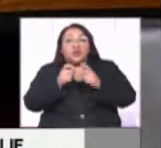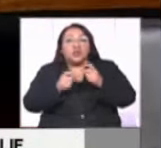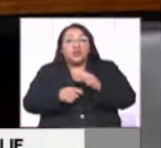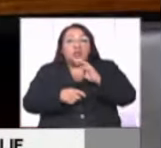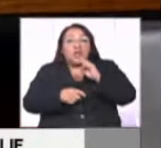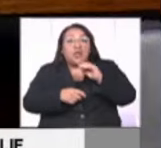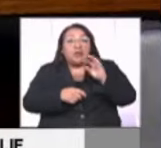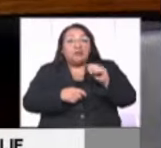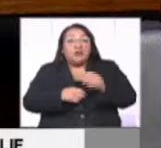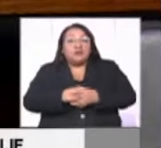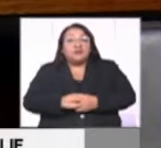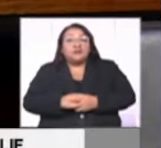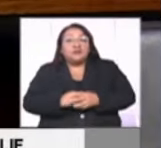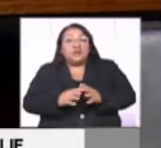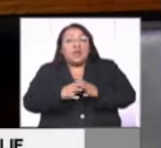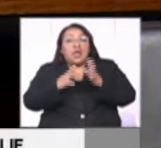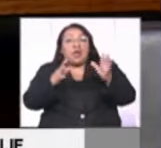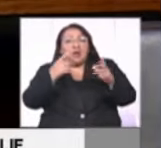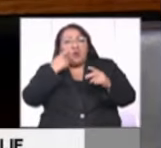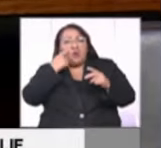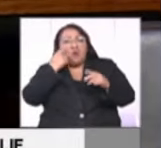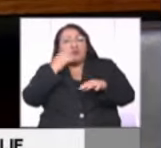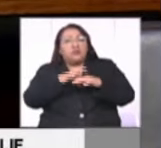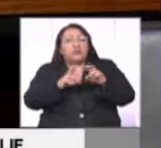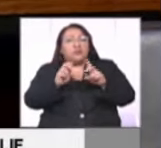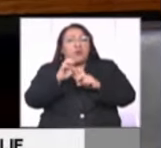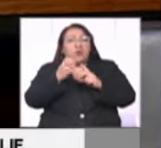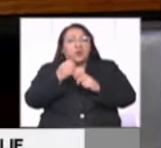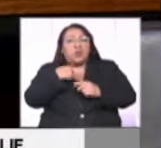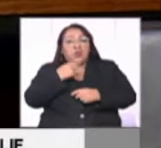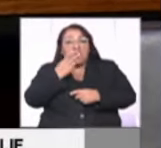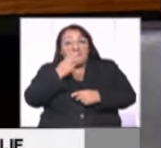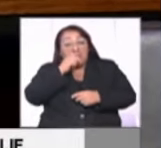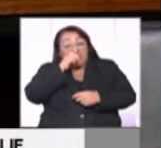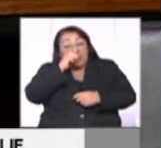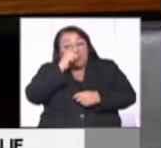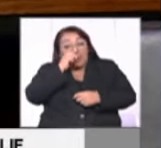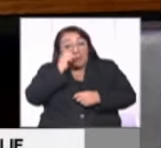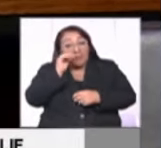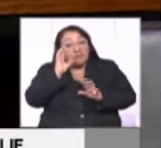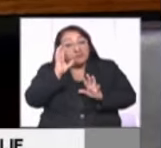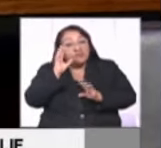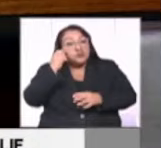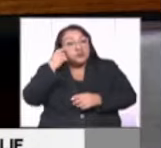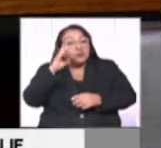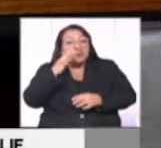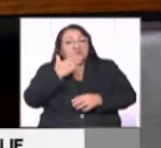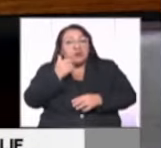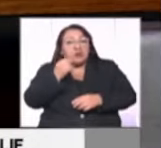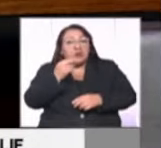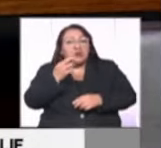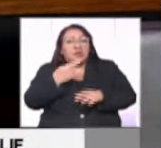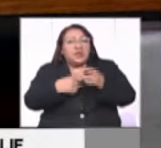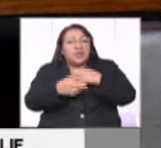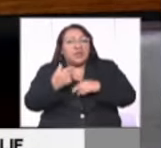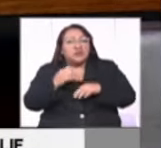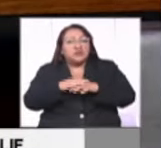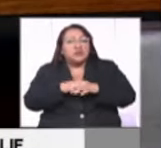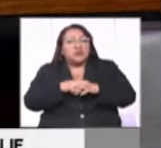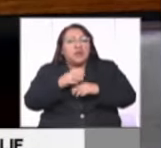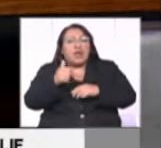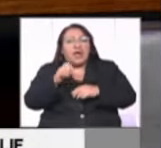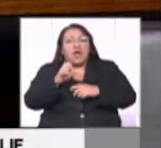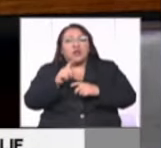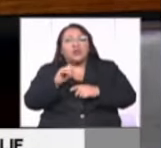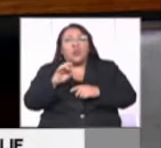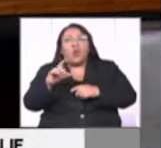las grandes conocedoras del sector cultura. No le recomendaría que regrese en realidad al rubro de la actuación